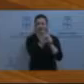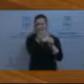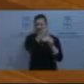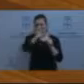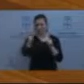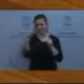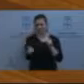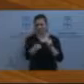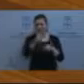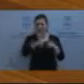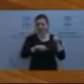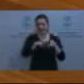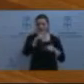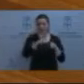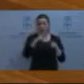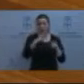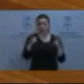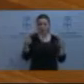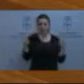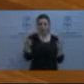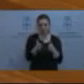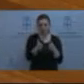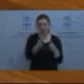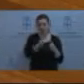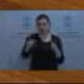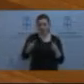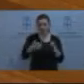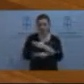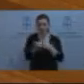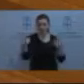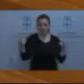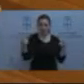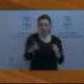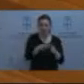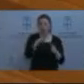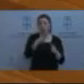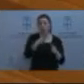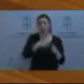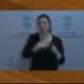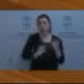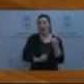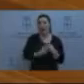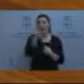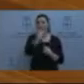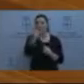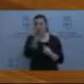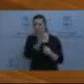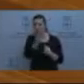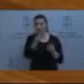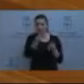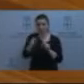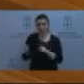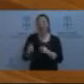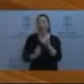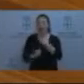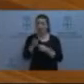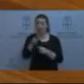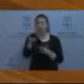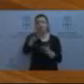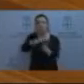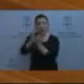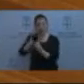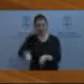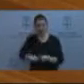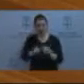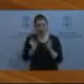evolución demográfica negativa, que implique el cierre de algunas escuelas, algunas por muerte natural, como hemos visto.